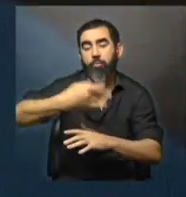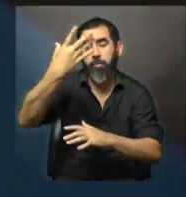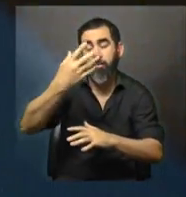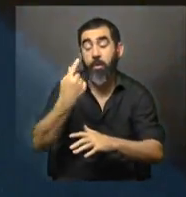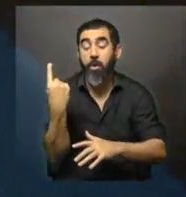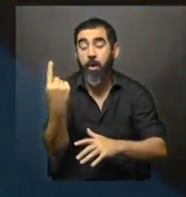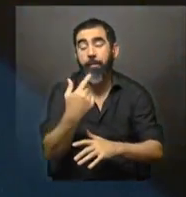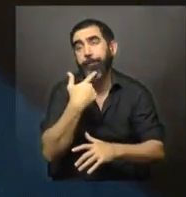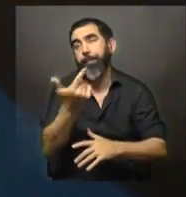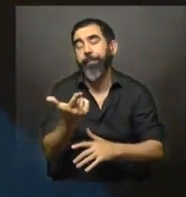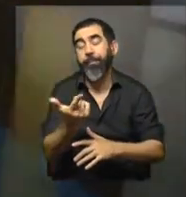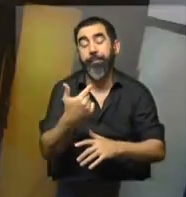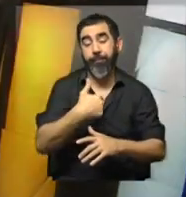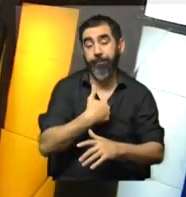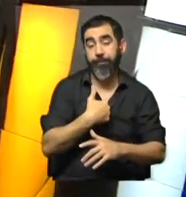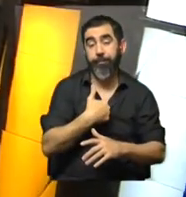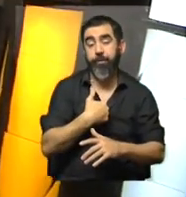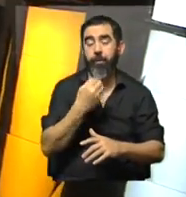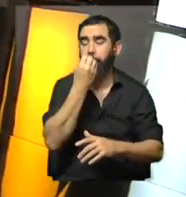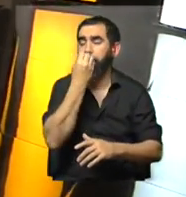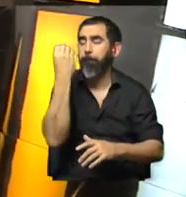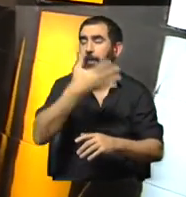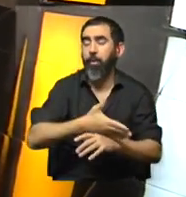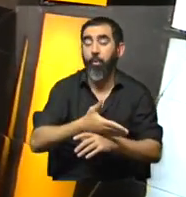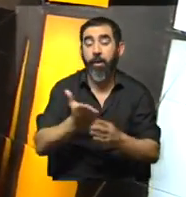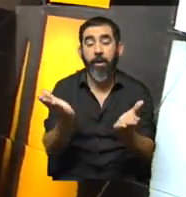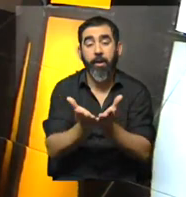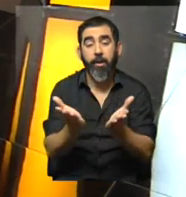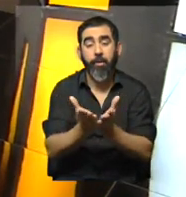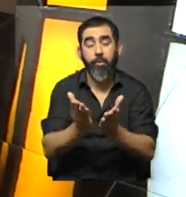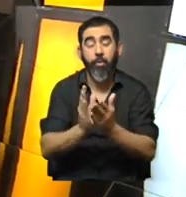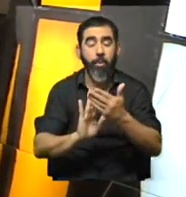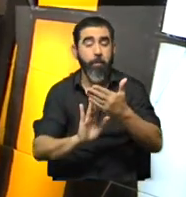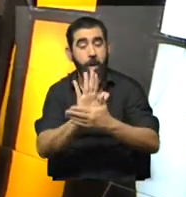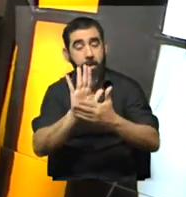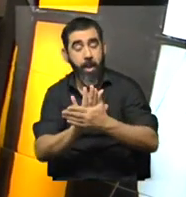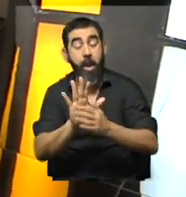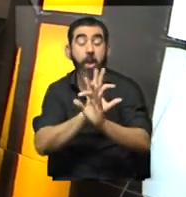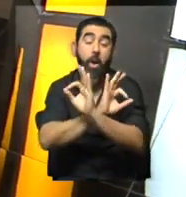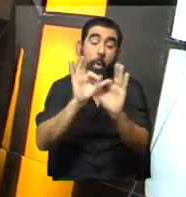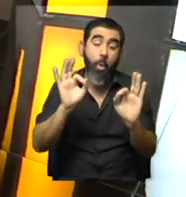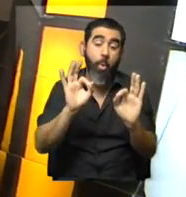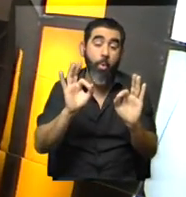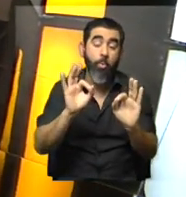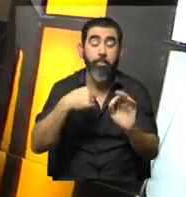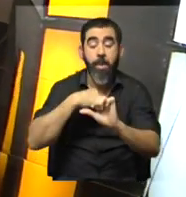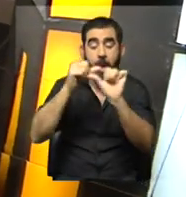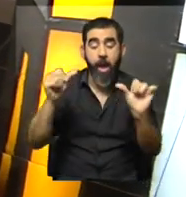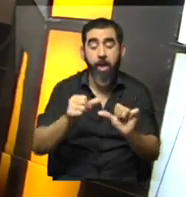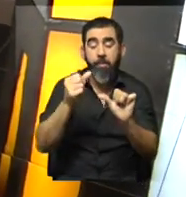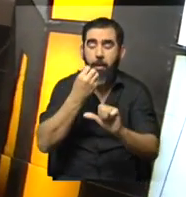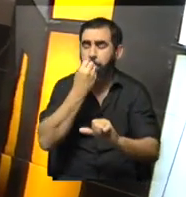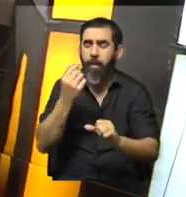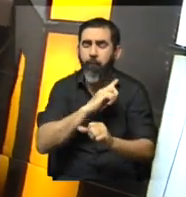uno piensa, bueno, yo me va mejor estudiando de mañana o haciendo mi actividad más